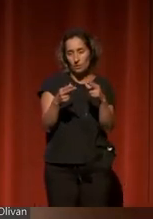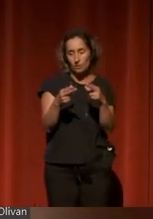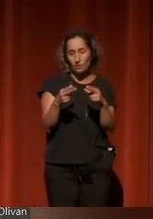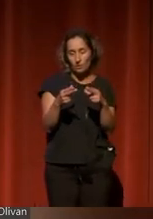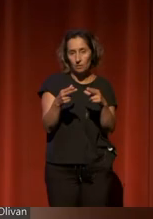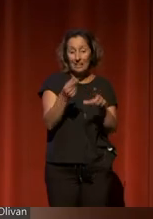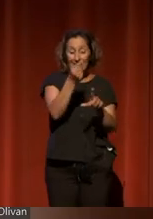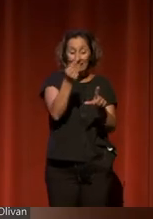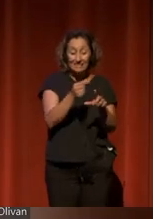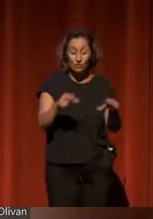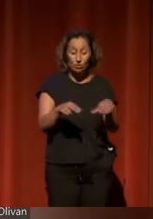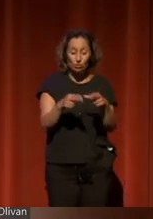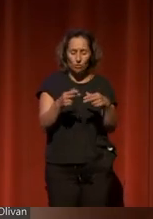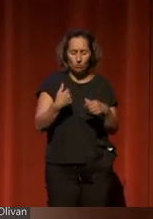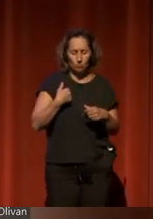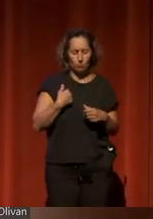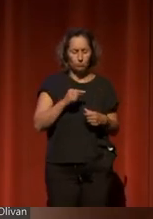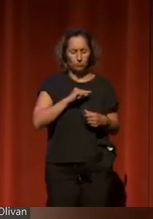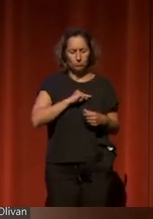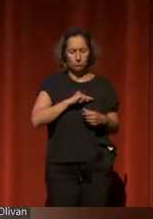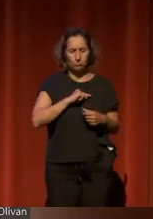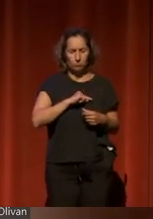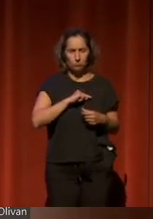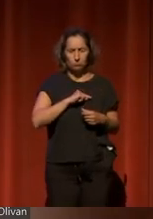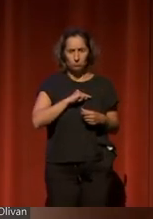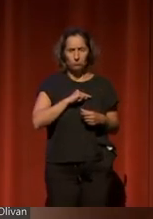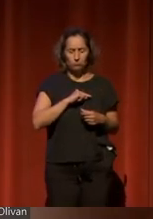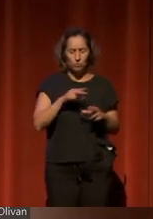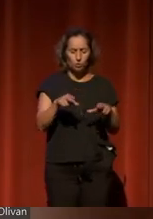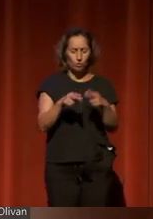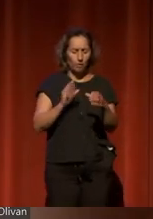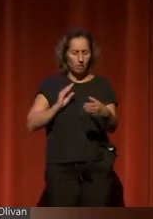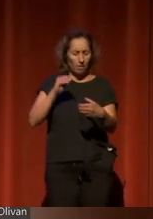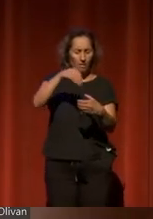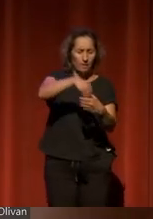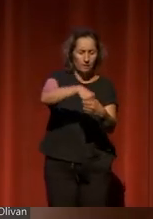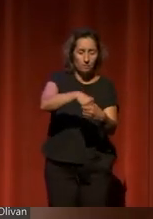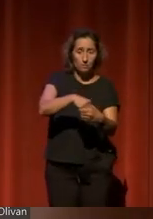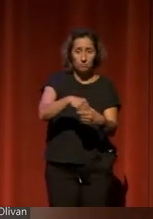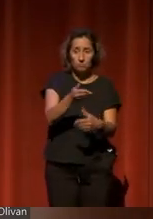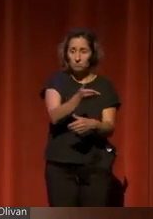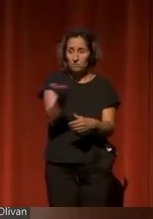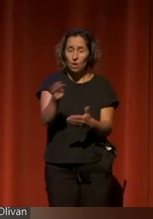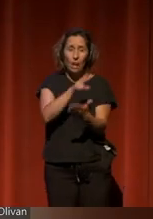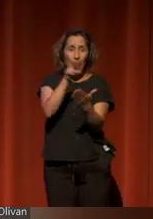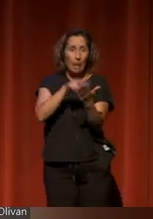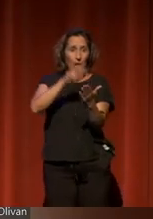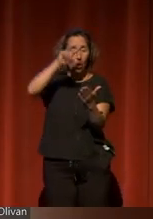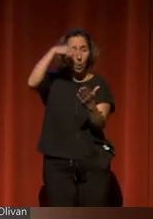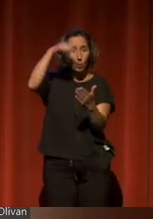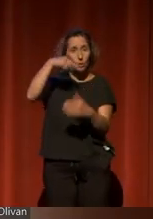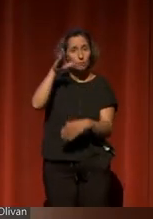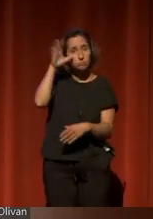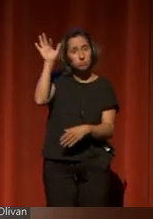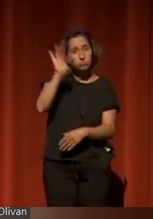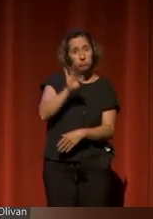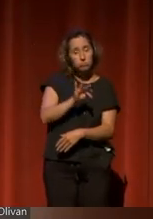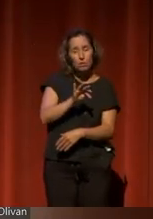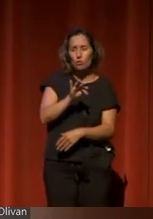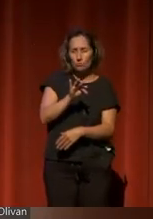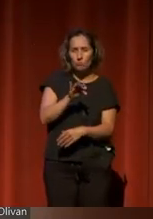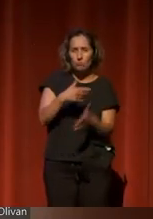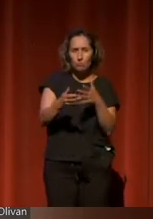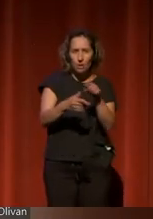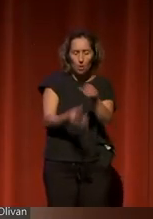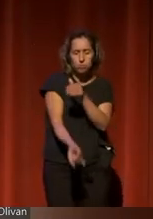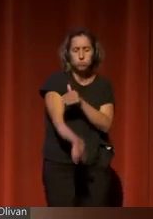diseño social no A sentirme yo parte de una sociedad que no solo Lee que no solo consume cultura sino que produce cultura y